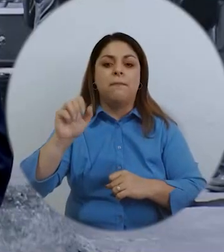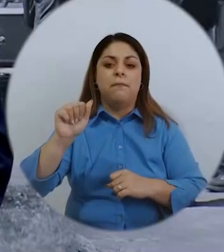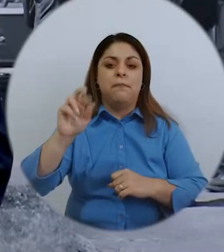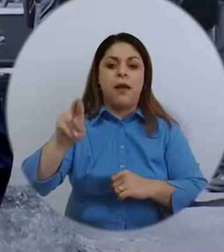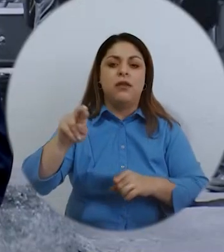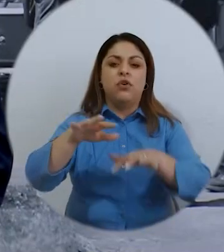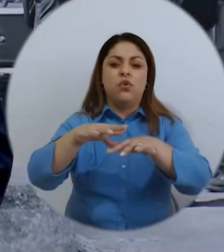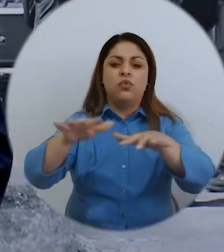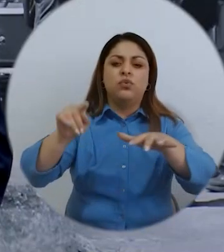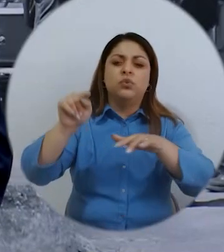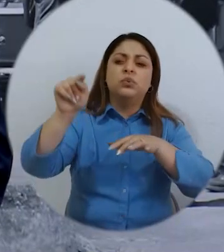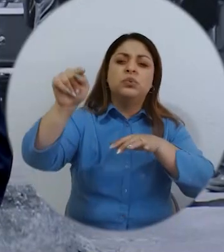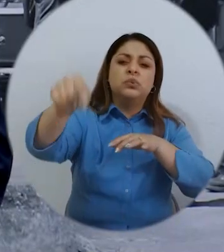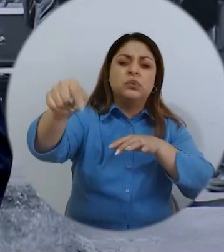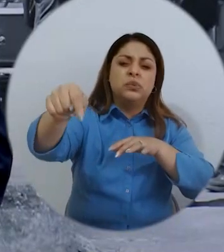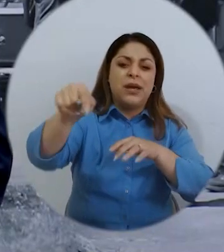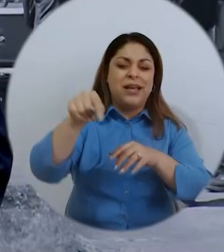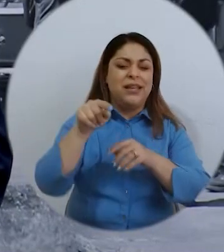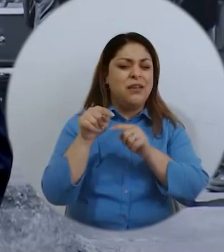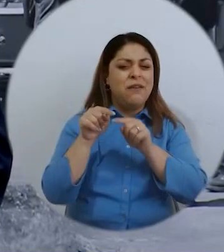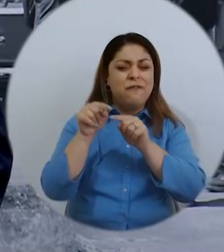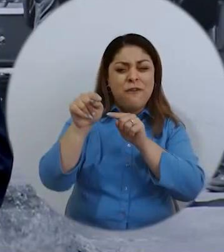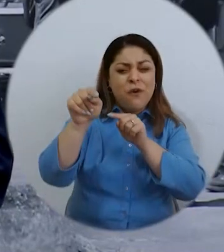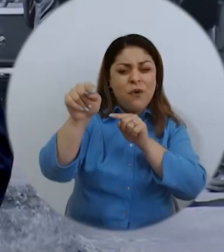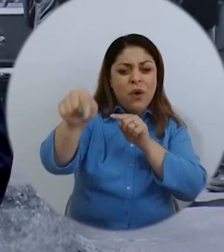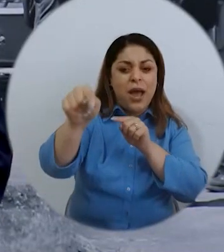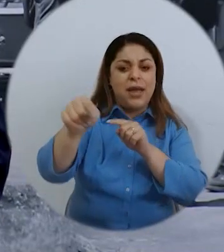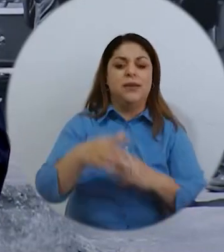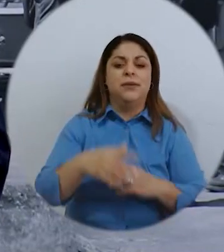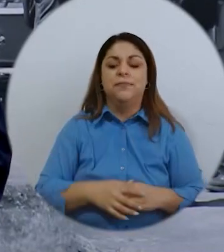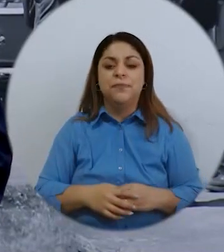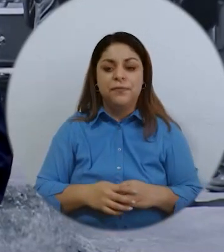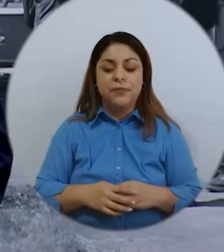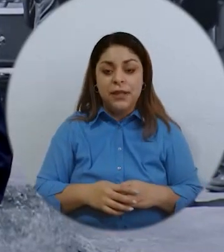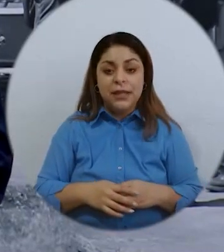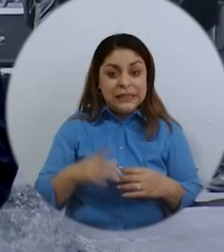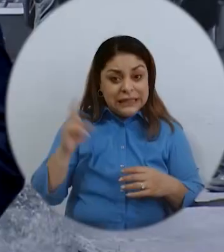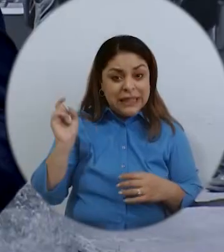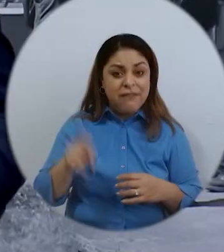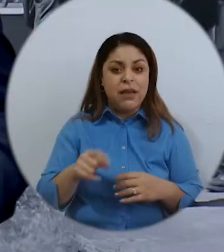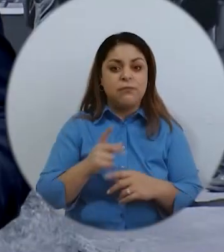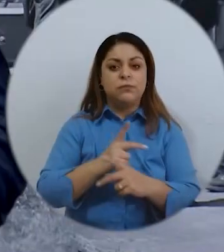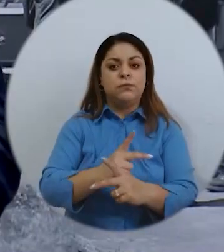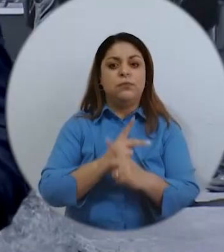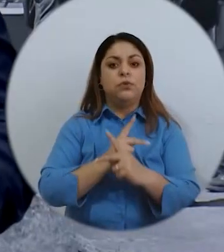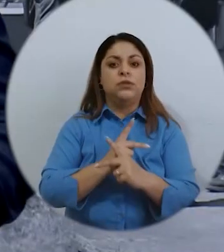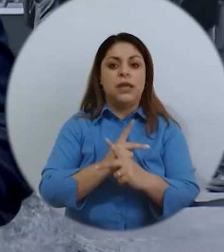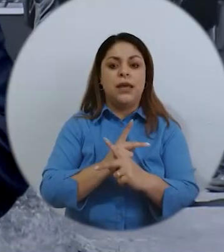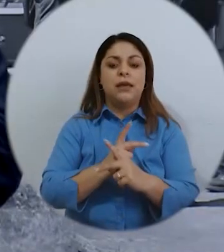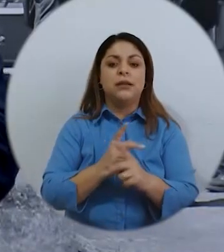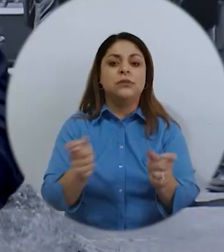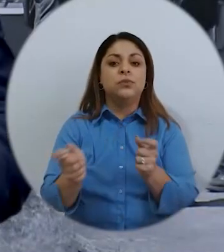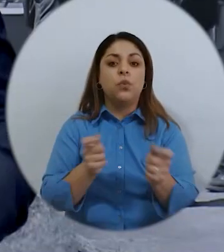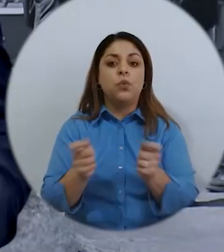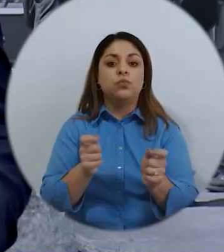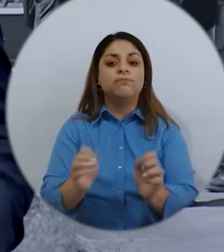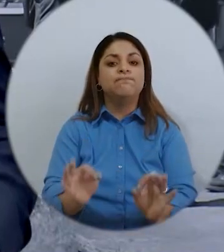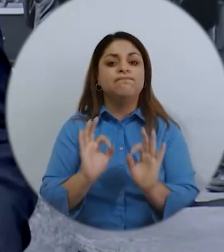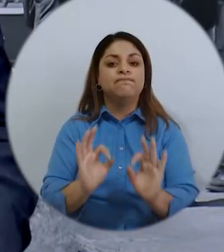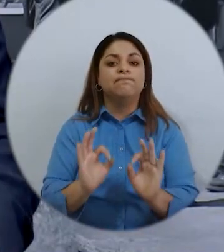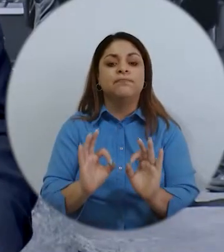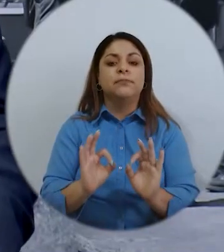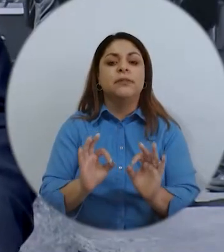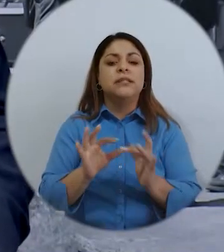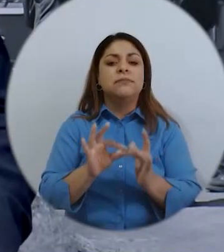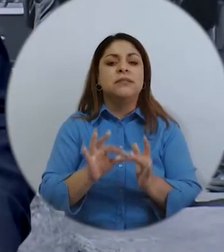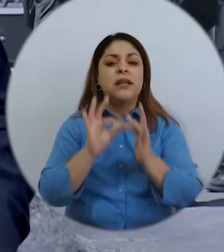Tenemos actualmente la imposibilidad de proteger y tener un control efectivo